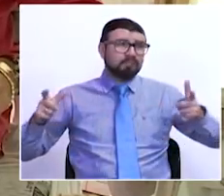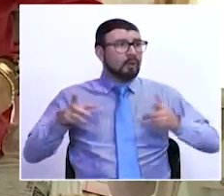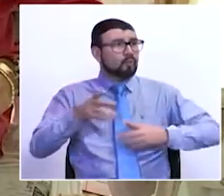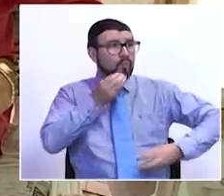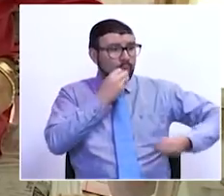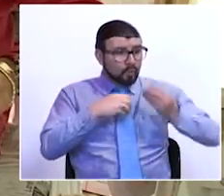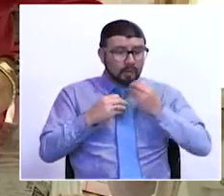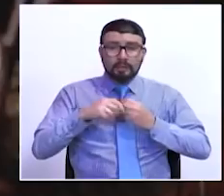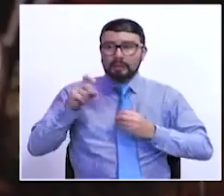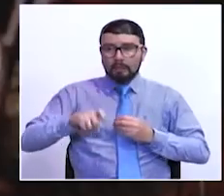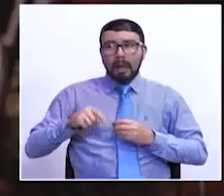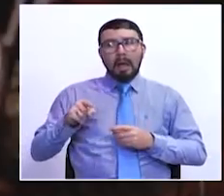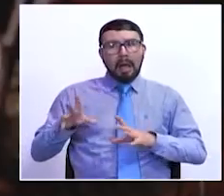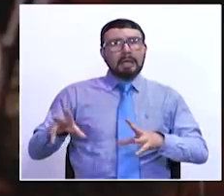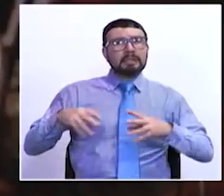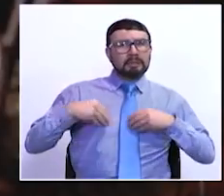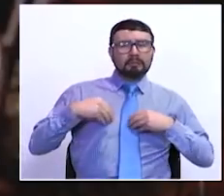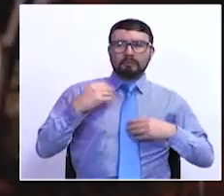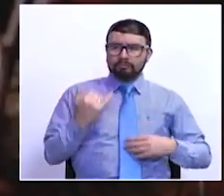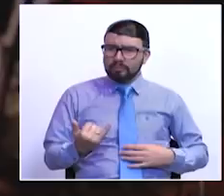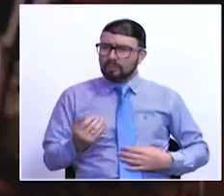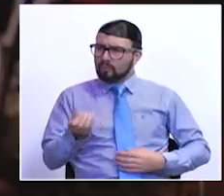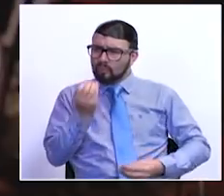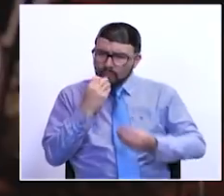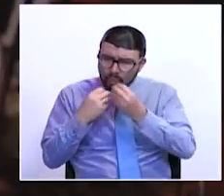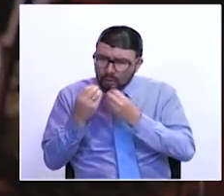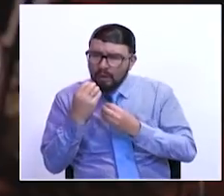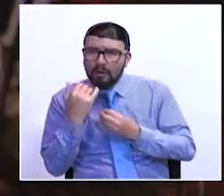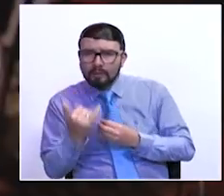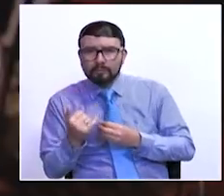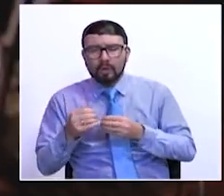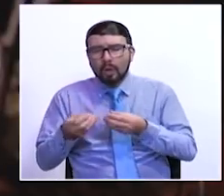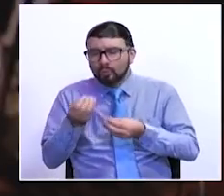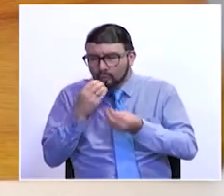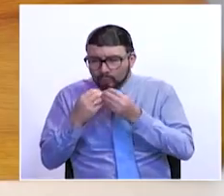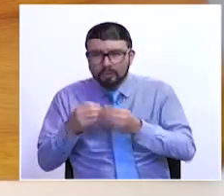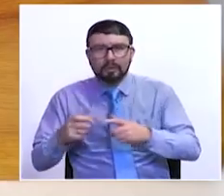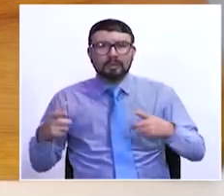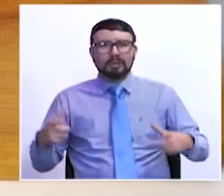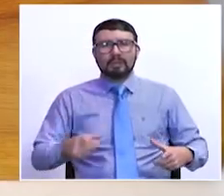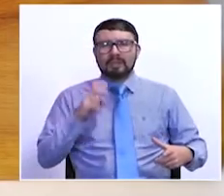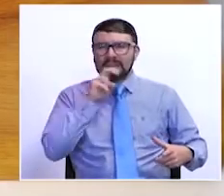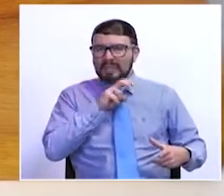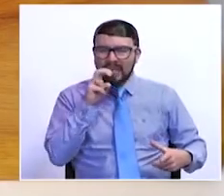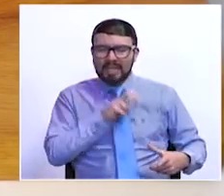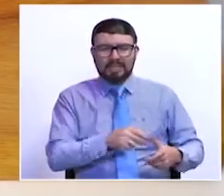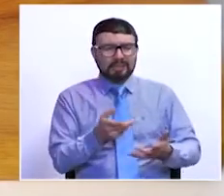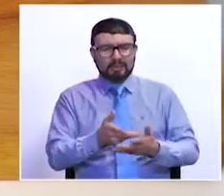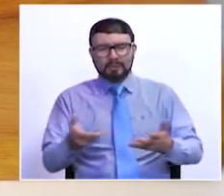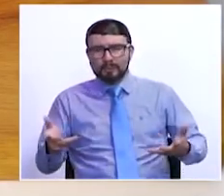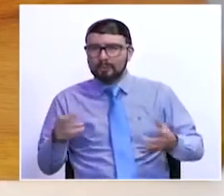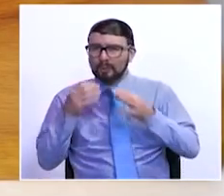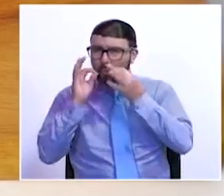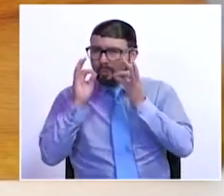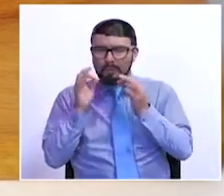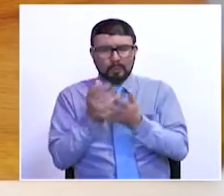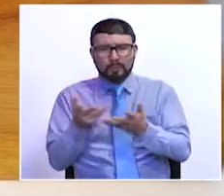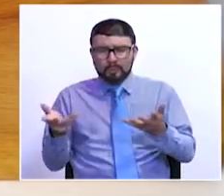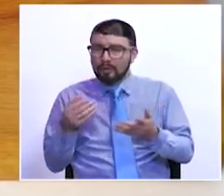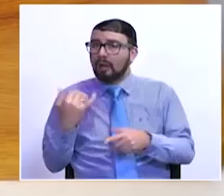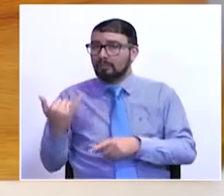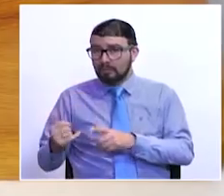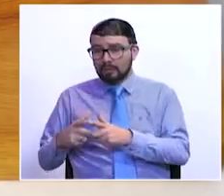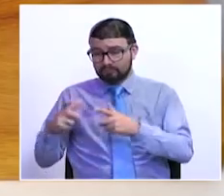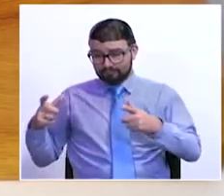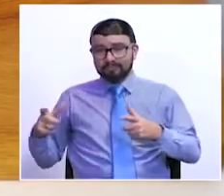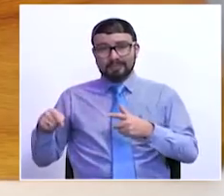todo esto, enlatados, embutidos, fritos, mecatos, pasteles, dulces, carnes, tanto carnes procesadas